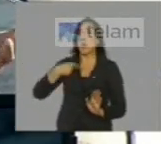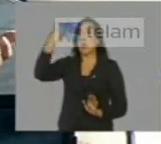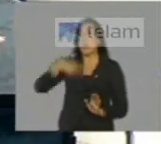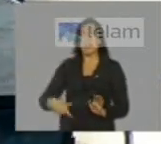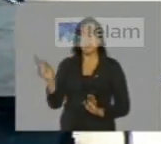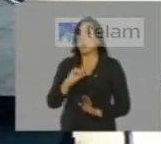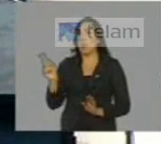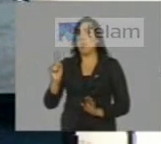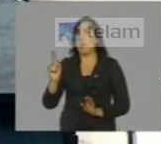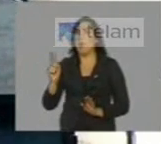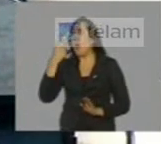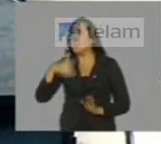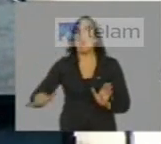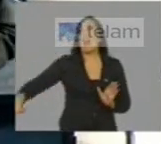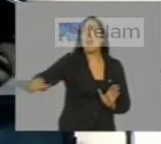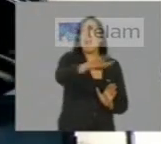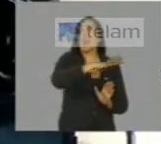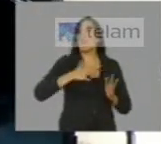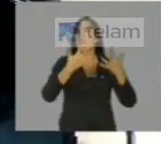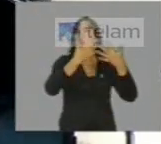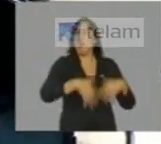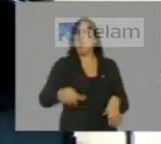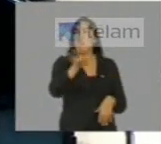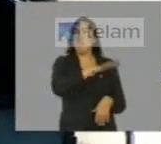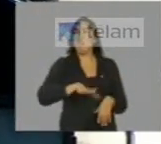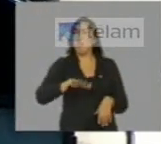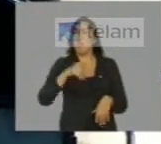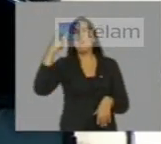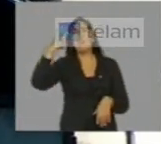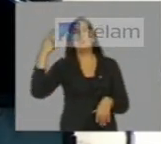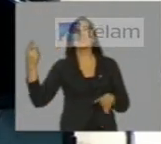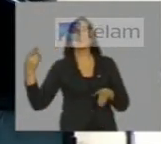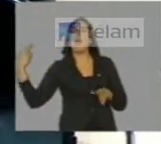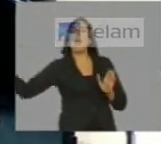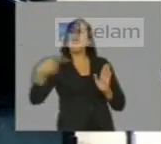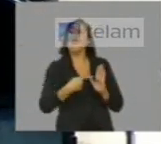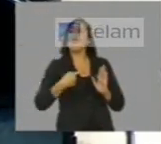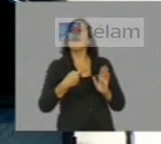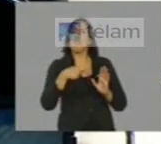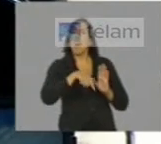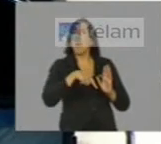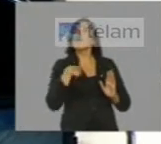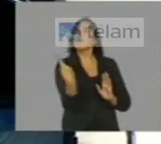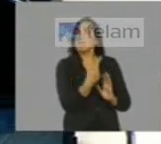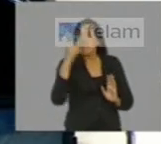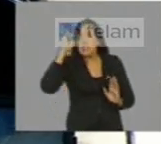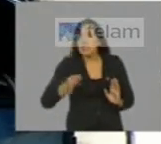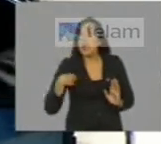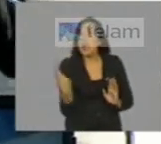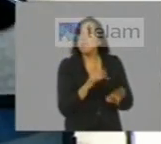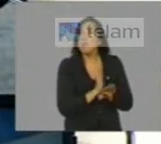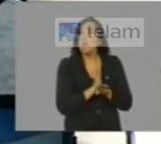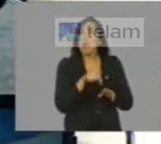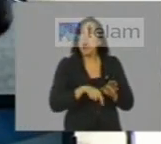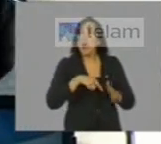sistema, como si fueran daños a un modelo democrático, porque saben que